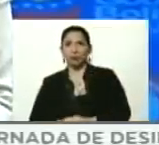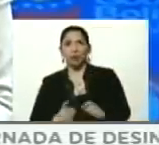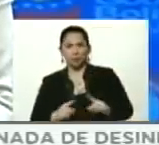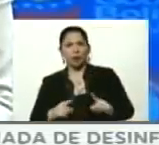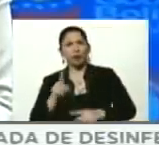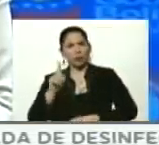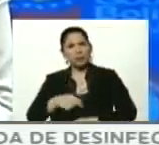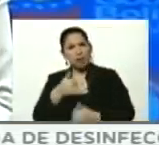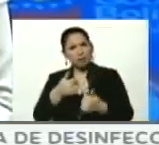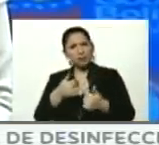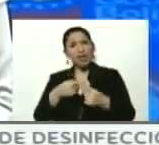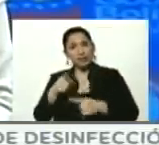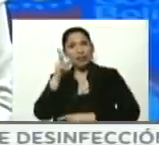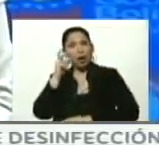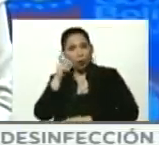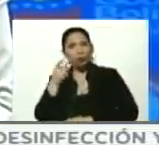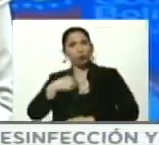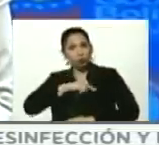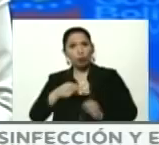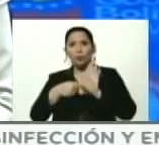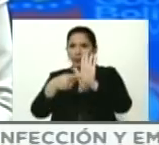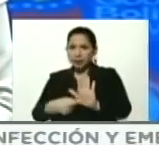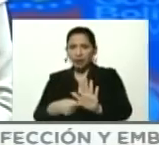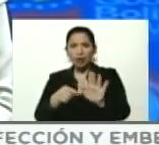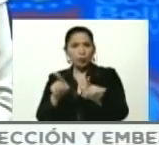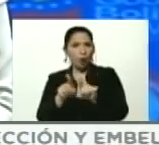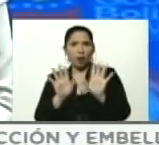bien, ese es un audio que íbamos a presentar de todas maneras.